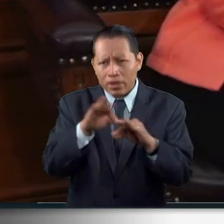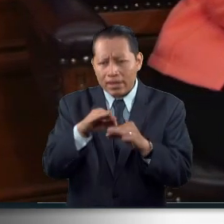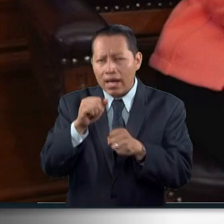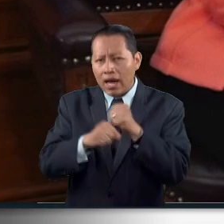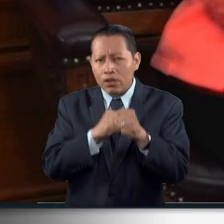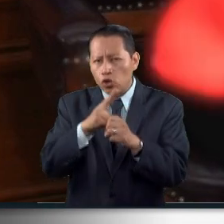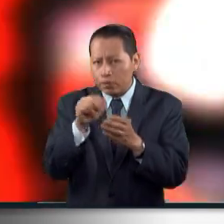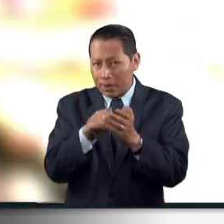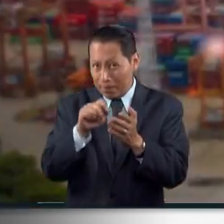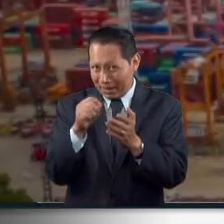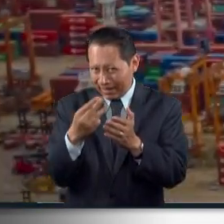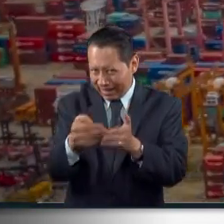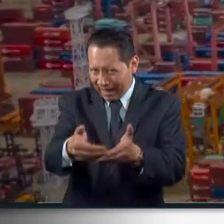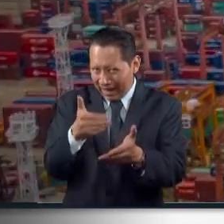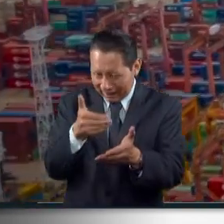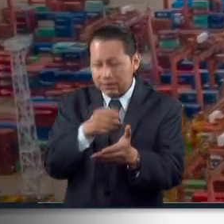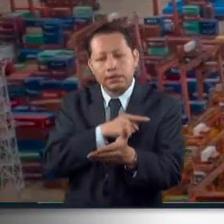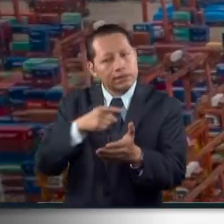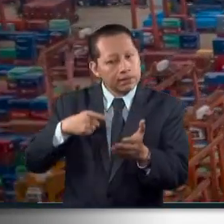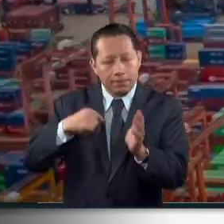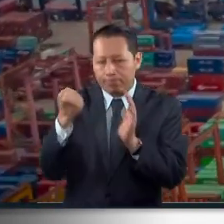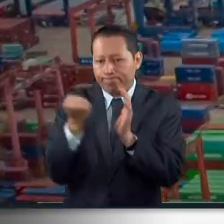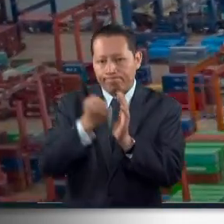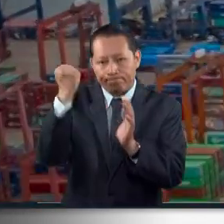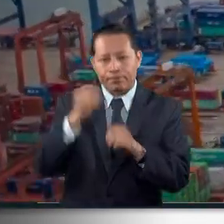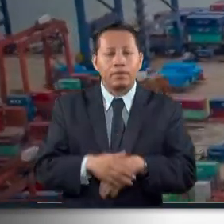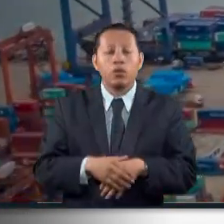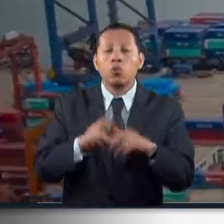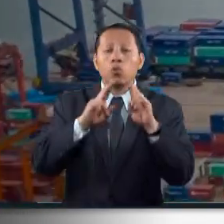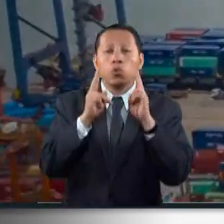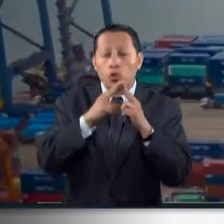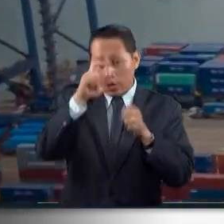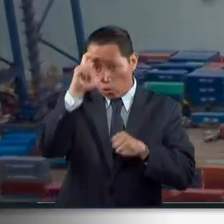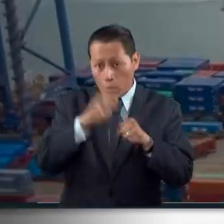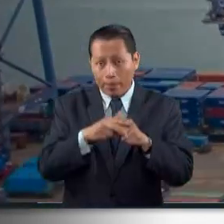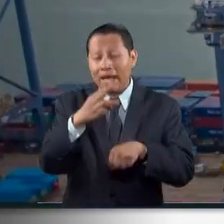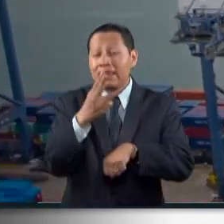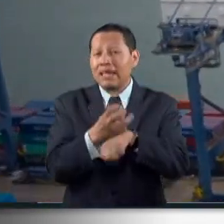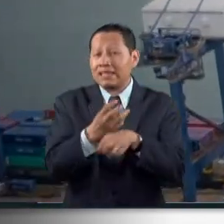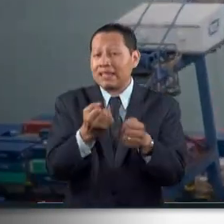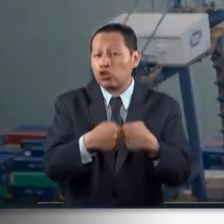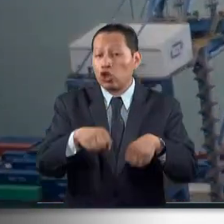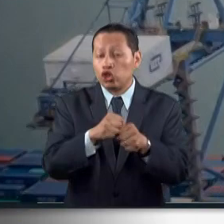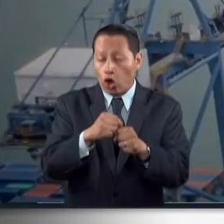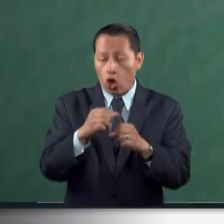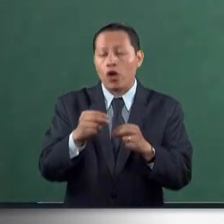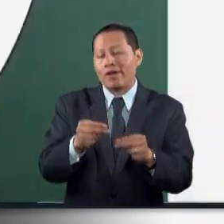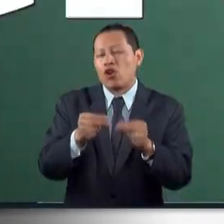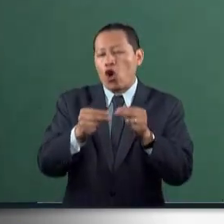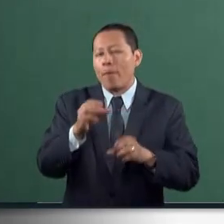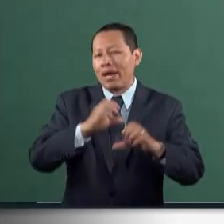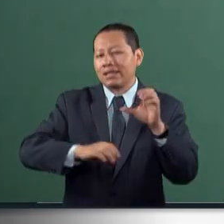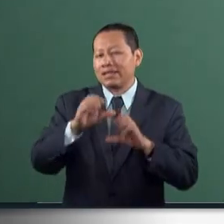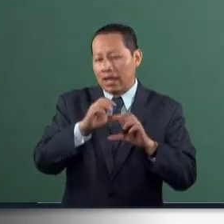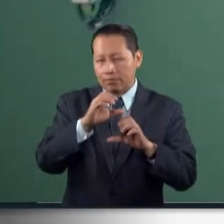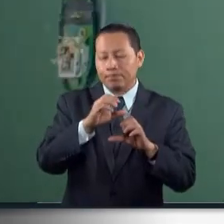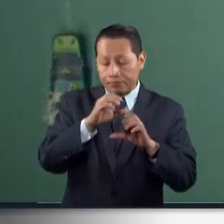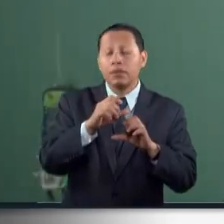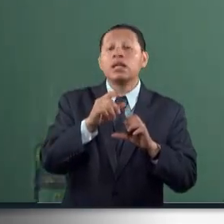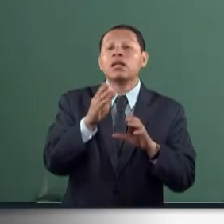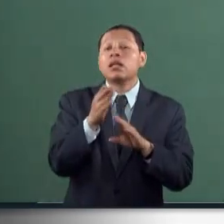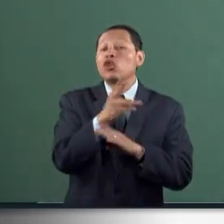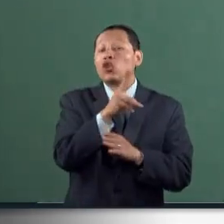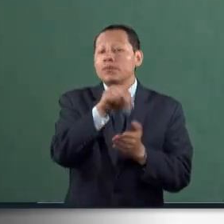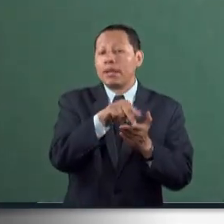año 2023. La Unión Europea es el tercer socio comercial de México después de Estados Unidos y China. En 2020 representó